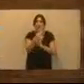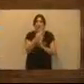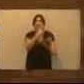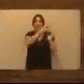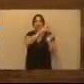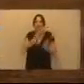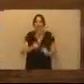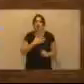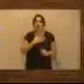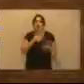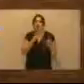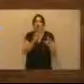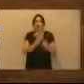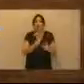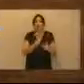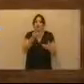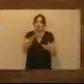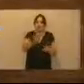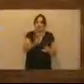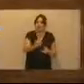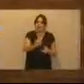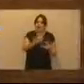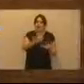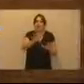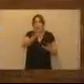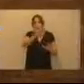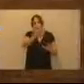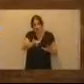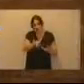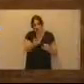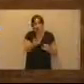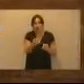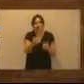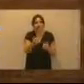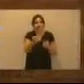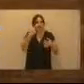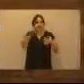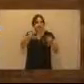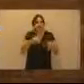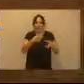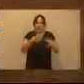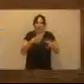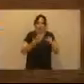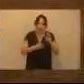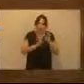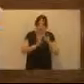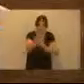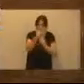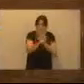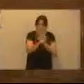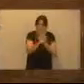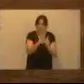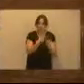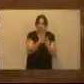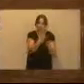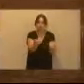patrimonio inmaterial. Es muy importante, por supuesto, pero también es necesario garantizar que siga vivo, que no se pierda.